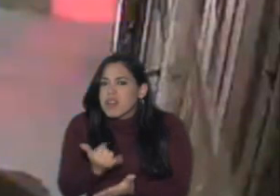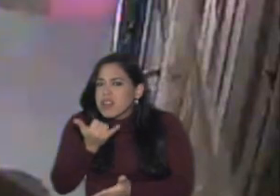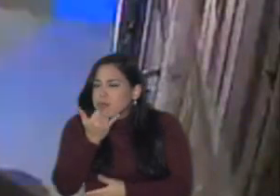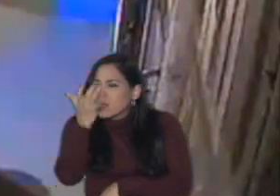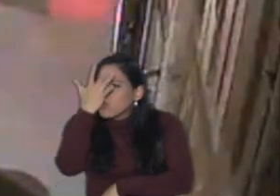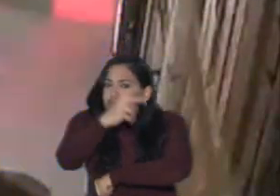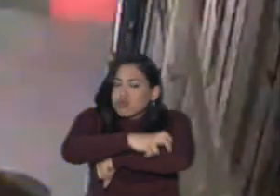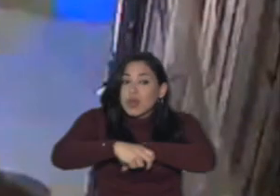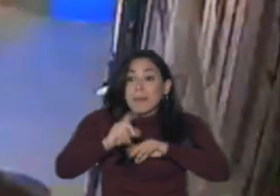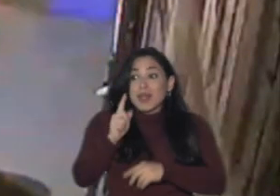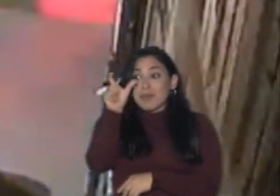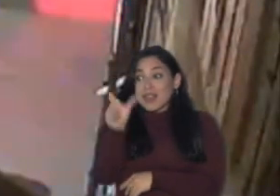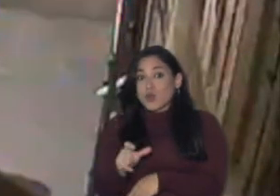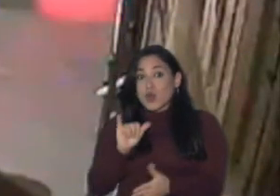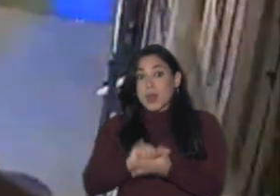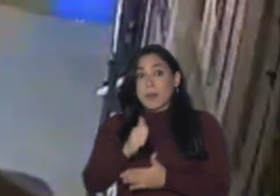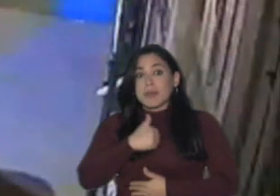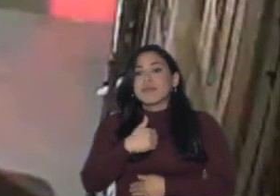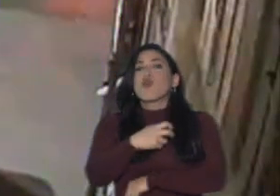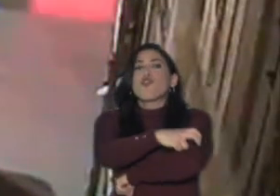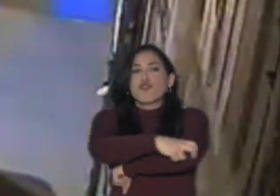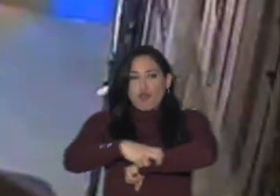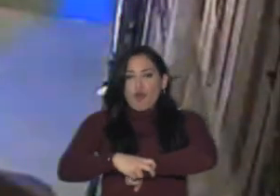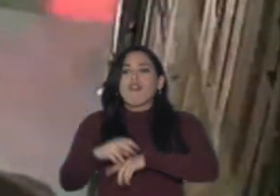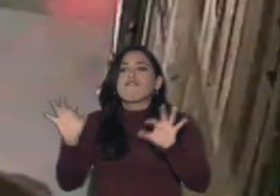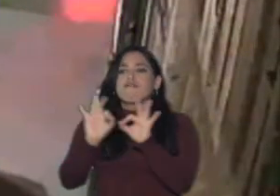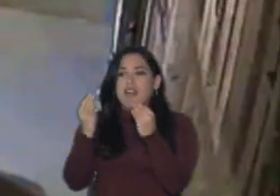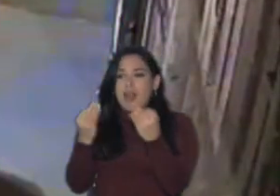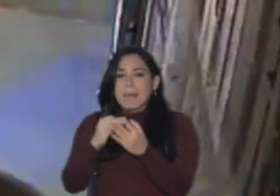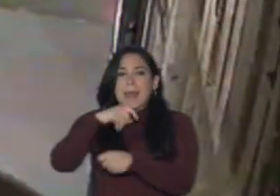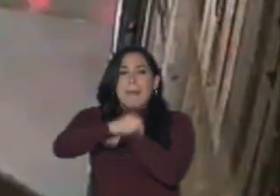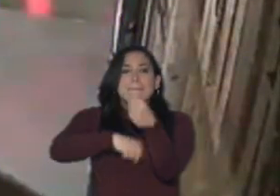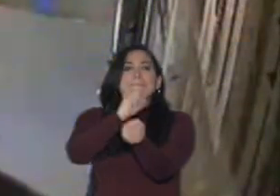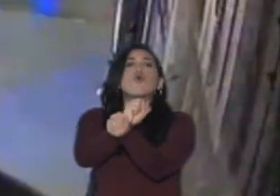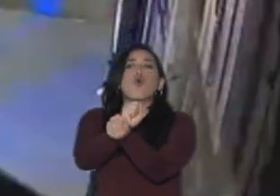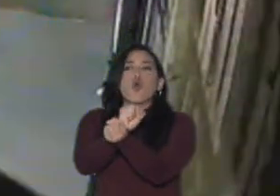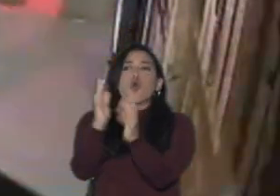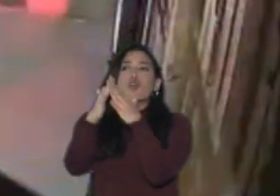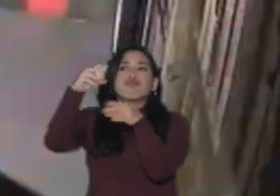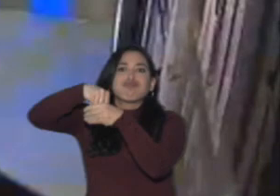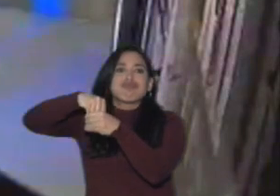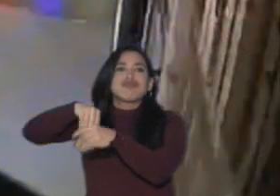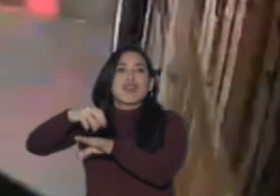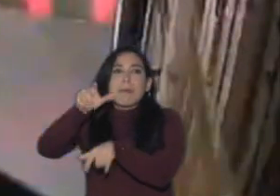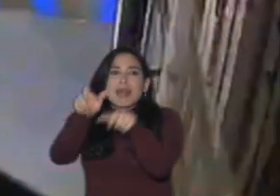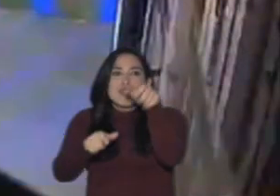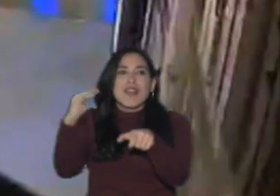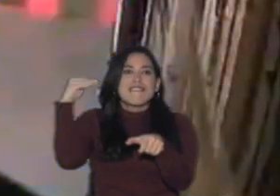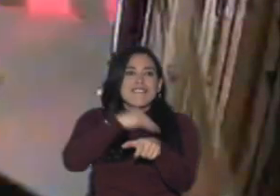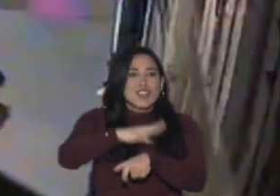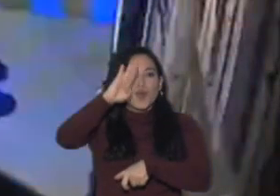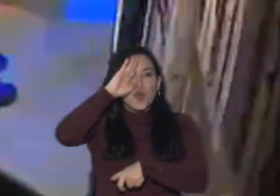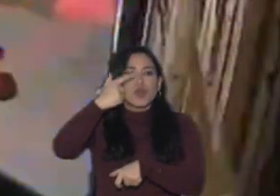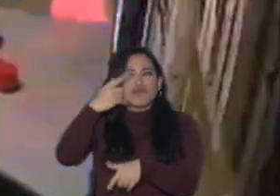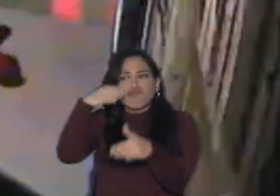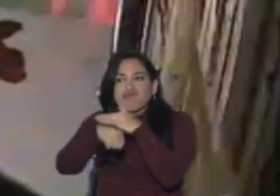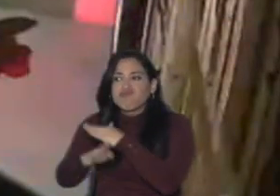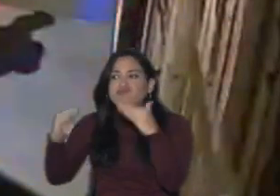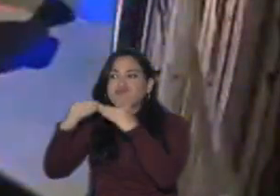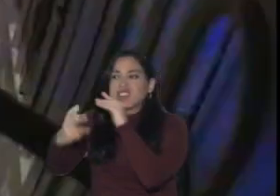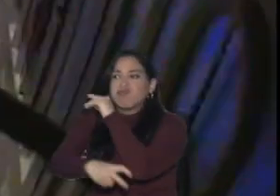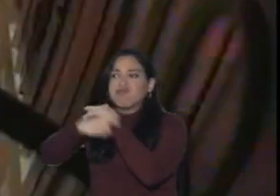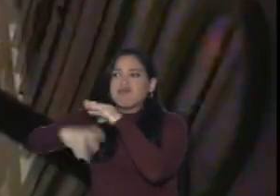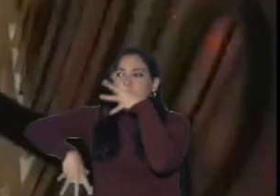Lo que sí dice la víctima es que fue robado y que su familia fue amordazada cuando todos estos falsos policías ingresaron a